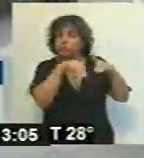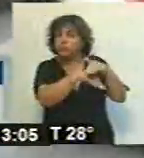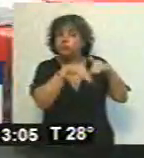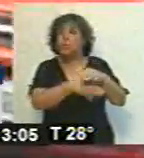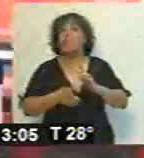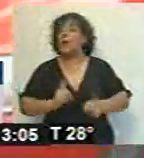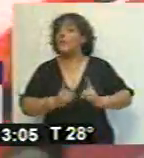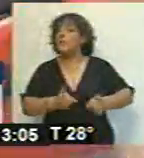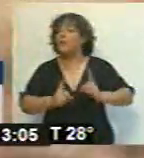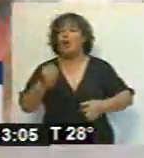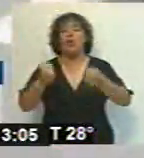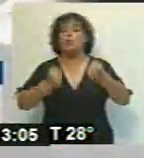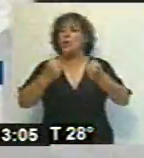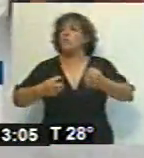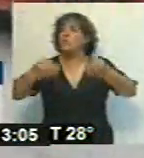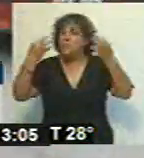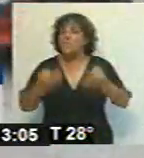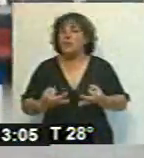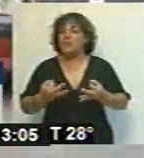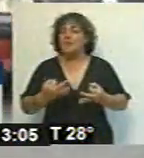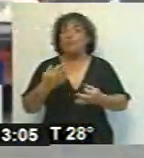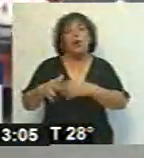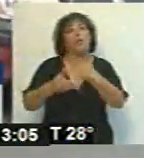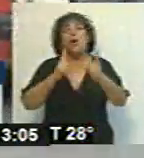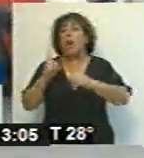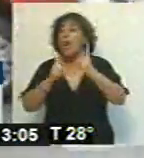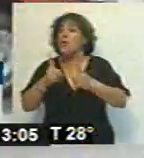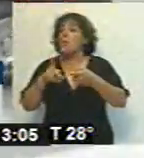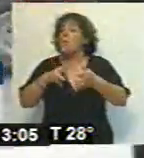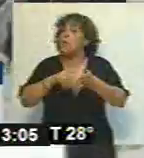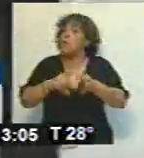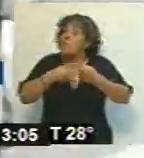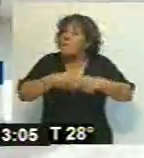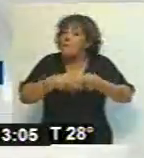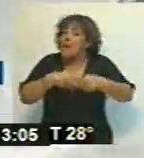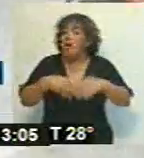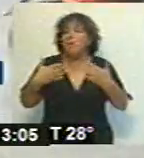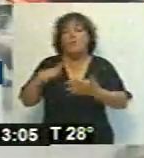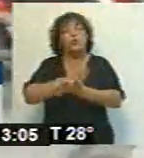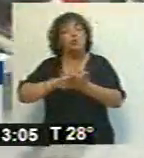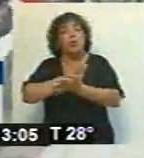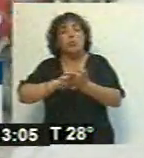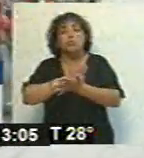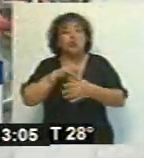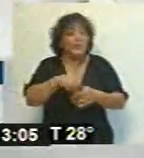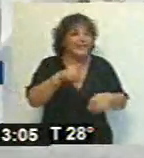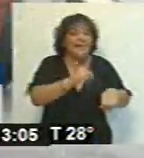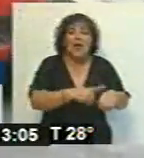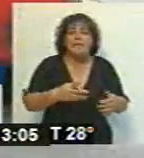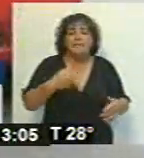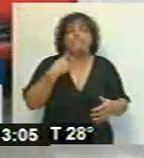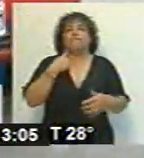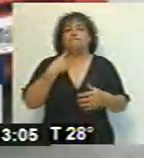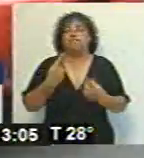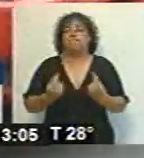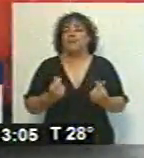en condiciones, para cuando tengan un problema mecánico poder solucionarlo, si no tienen en ese momento,